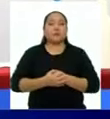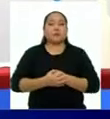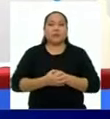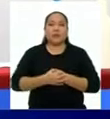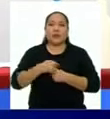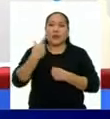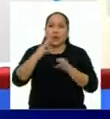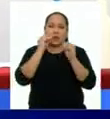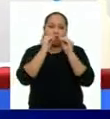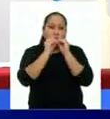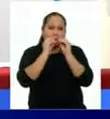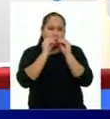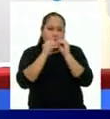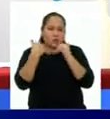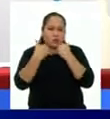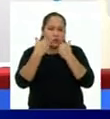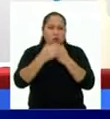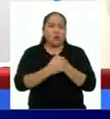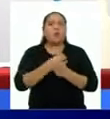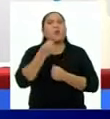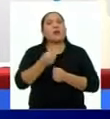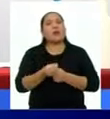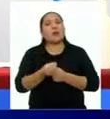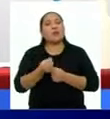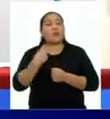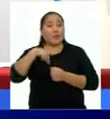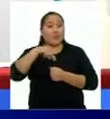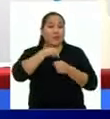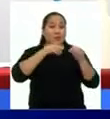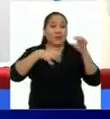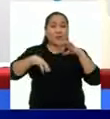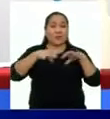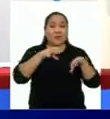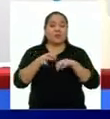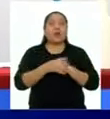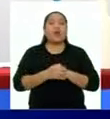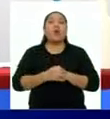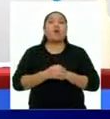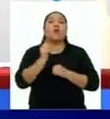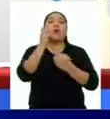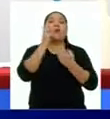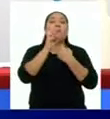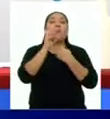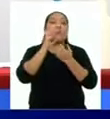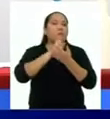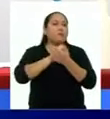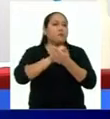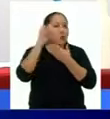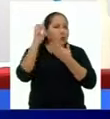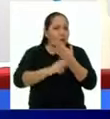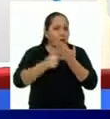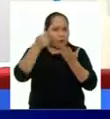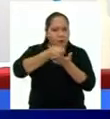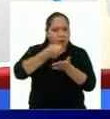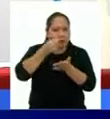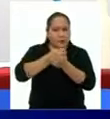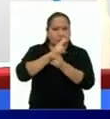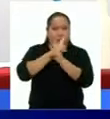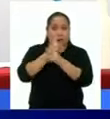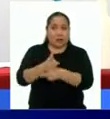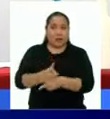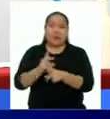que se recuperará en parte por lo que estamos haciendo con el programa crediticio, en parte por lo que estamos haciendo con